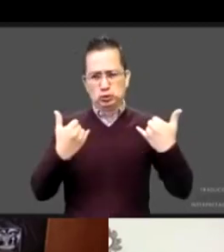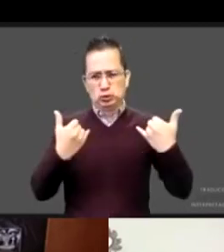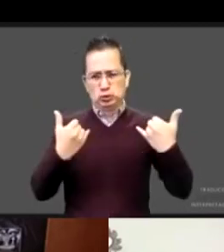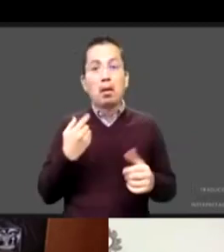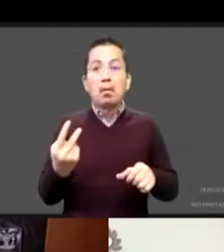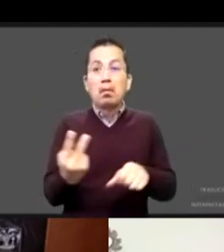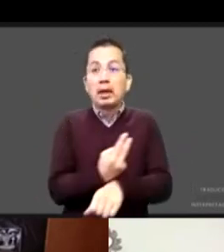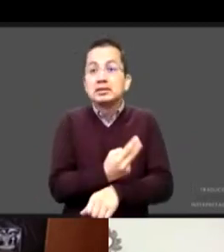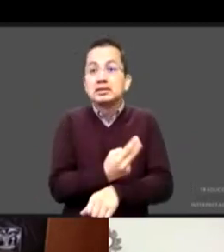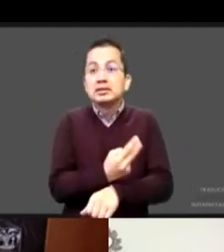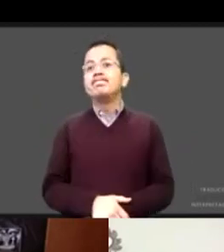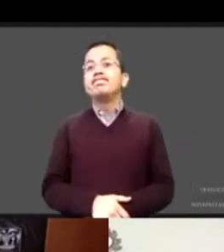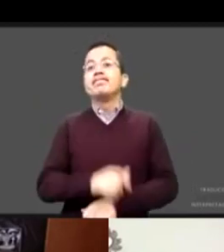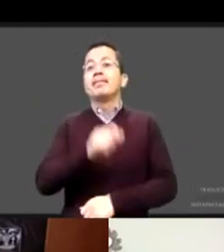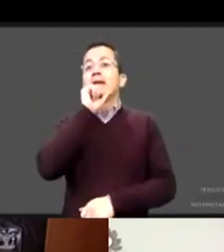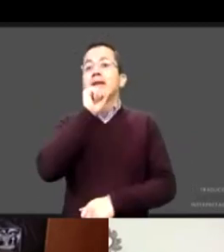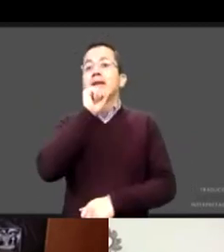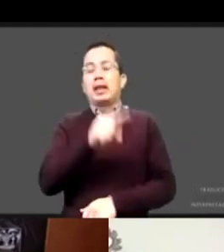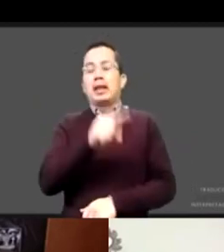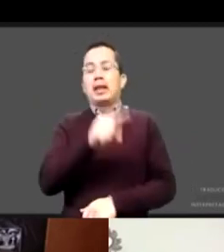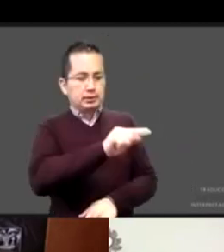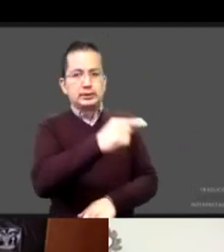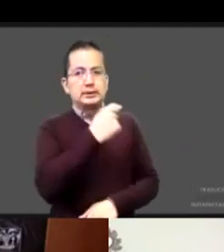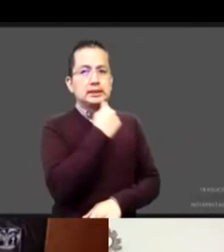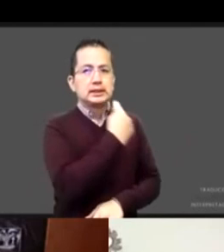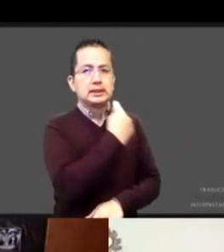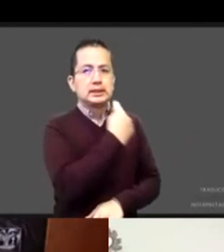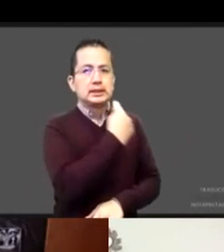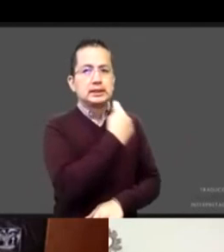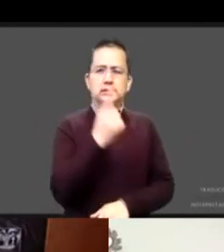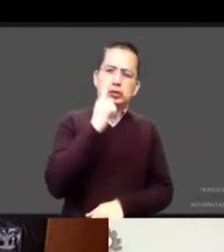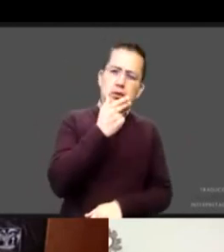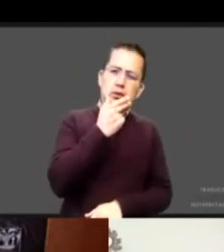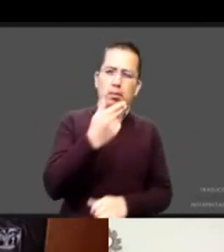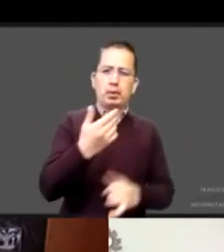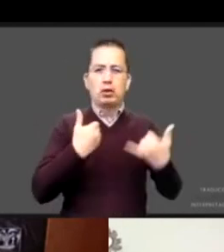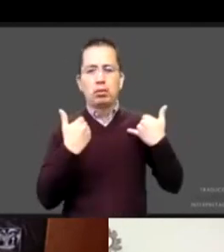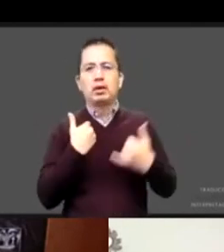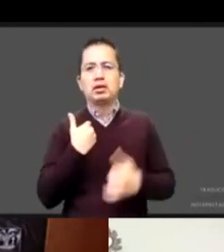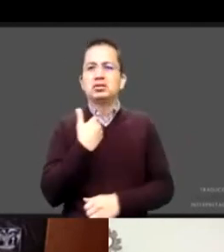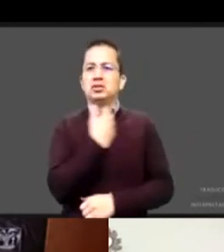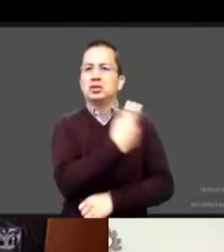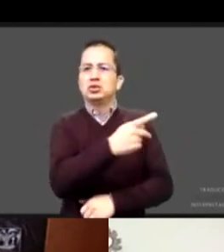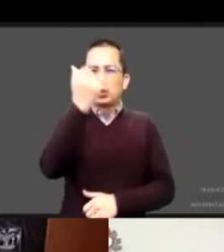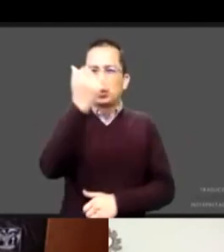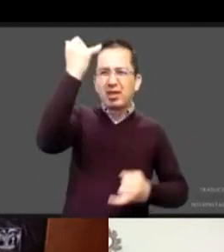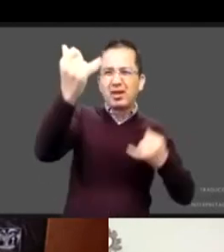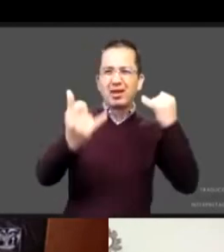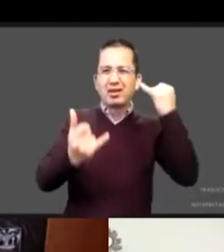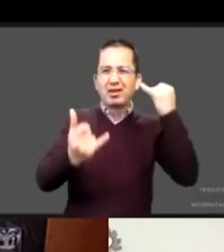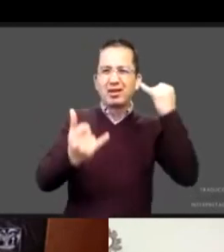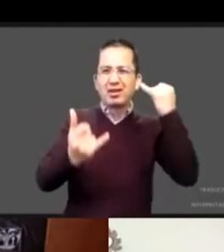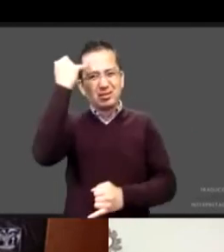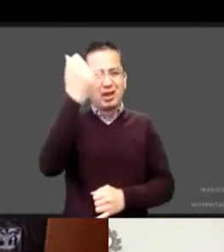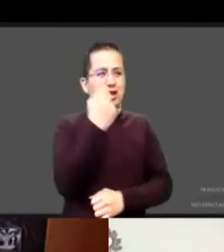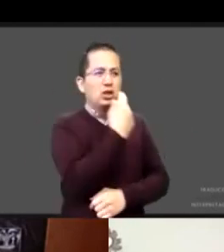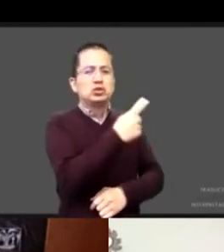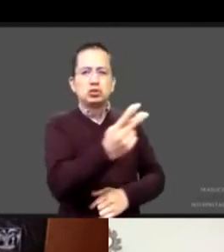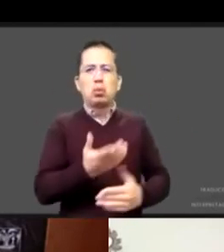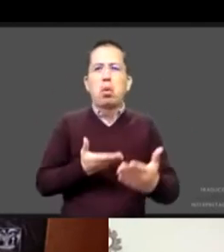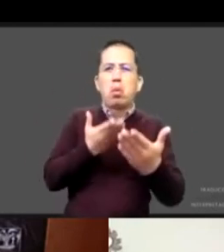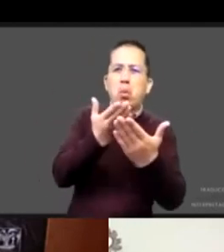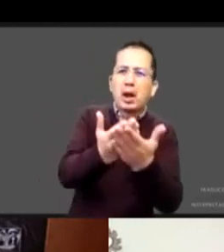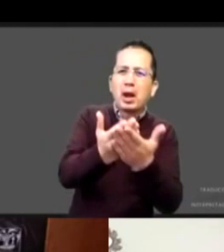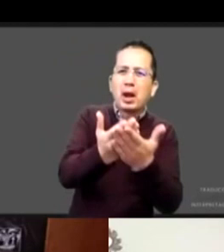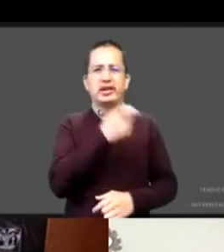emociones, ideas, reflexiones, necesidades y propuestas que expresan y merecen ser atendidas y